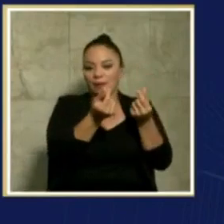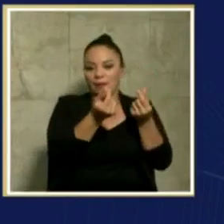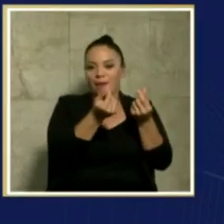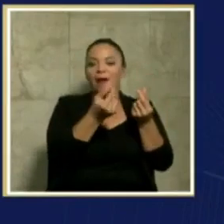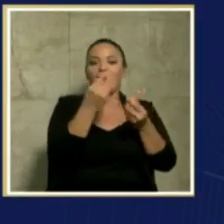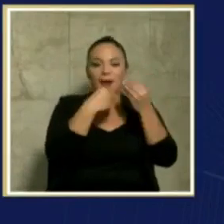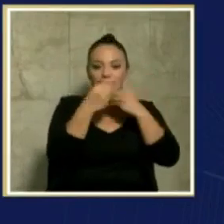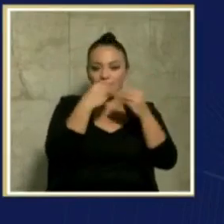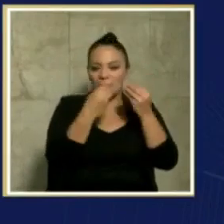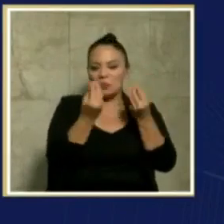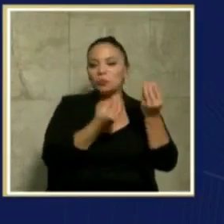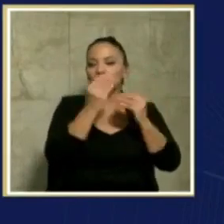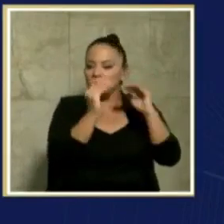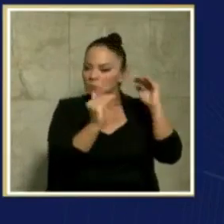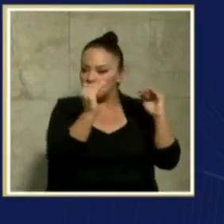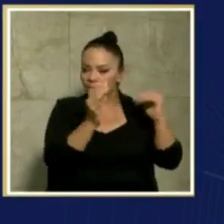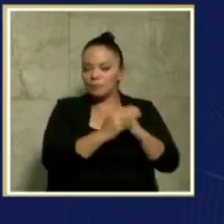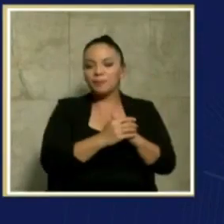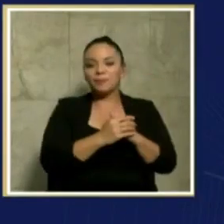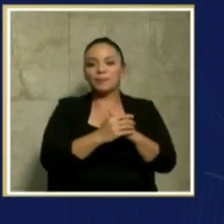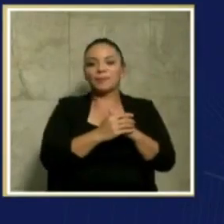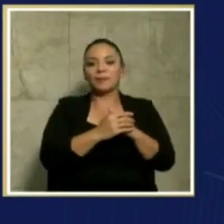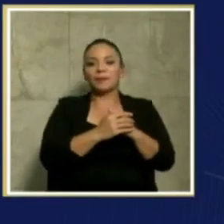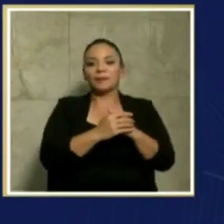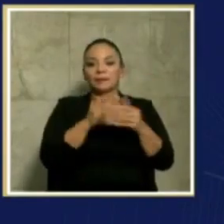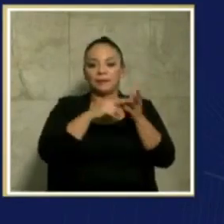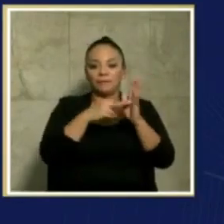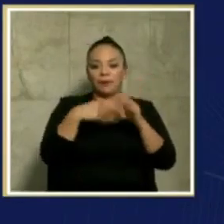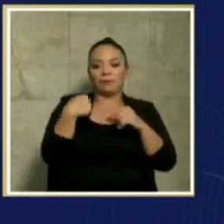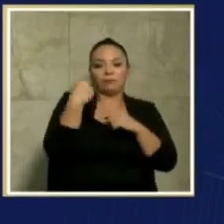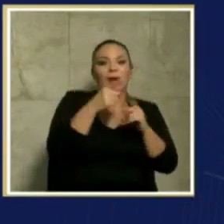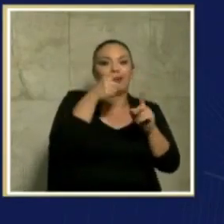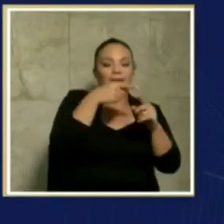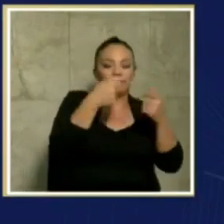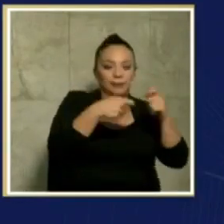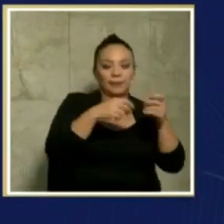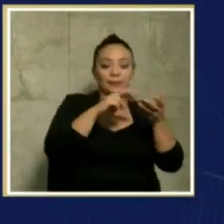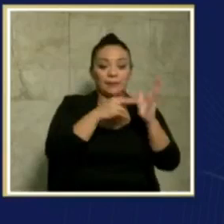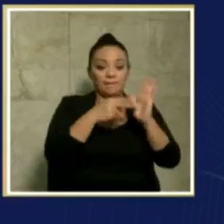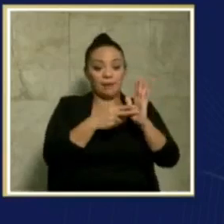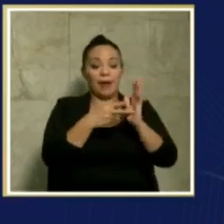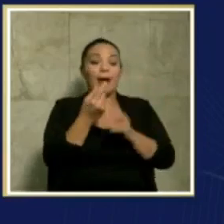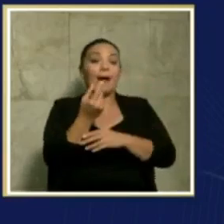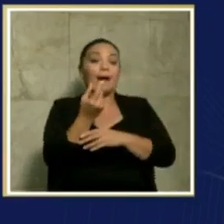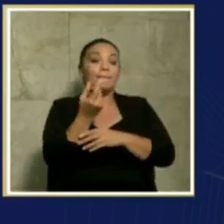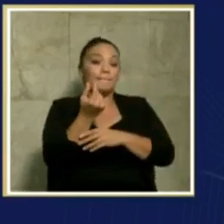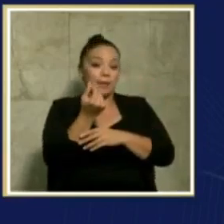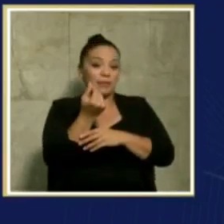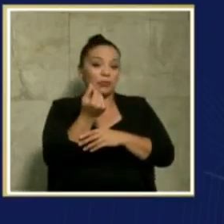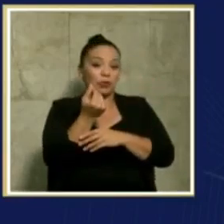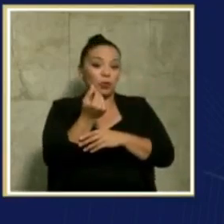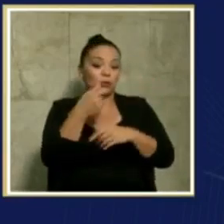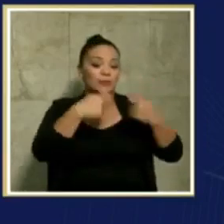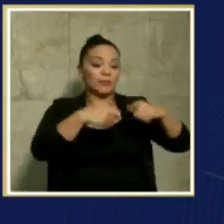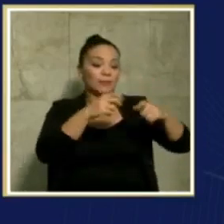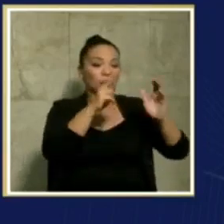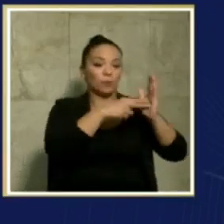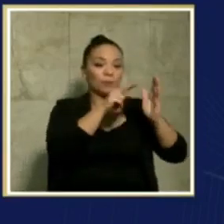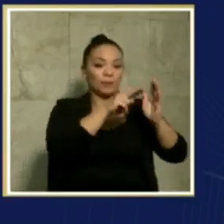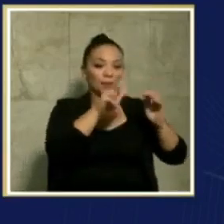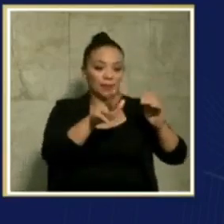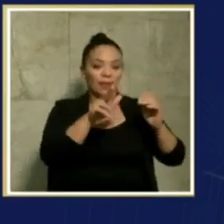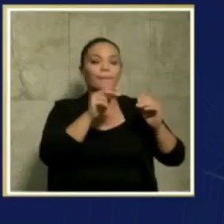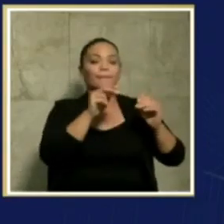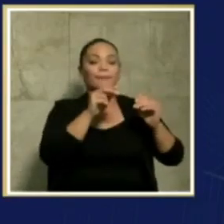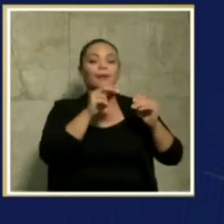alimentos interanualmente a septiembre. O sea, esto es los precios de los alimentos en septiembre de 2023 con respecto a septiembre